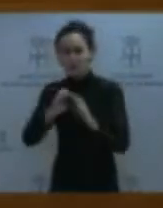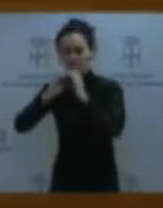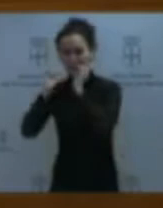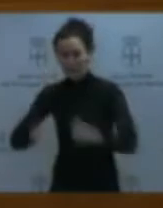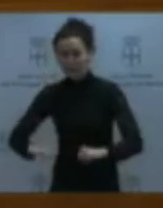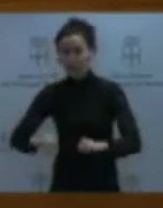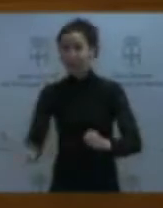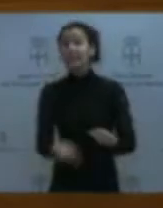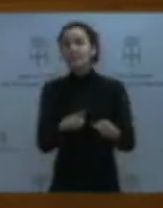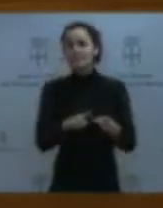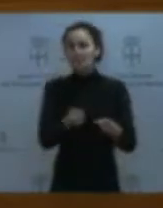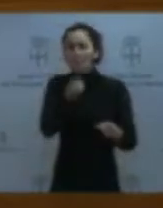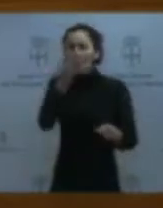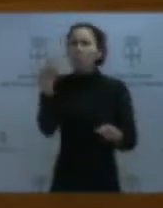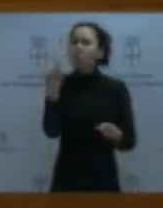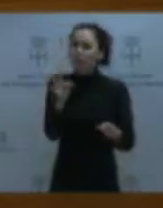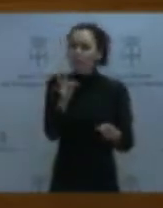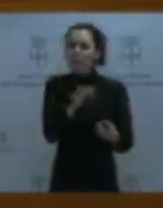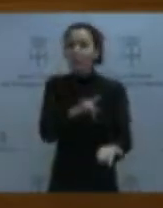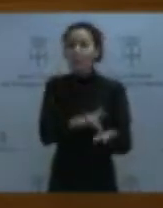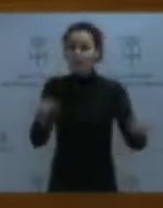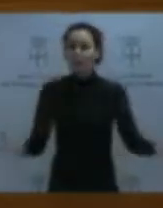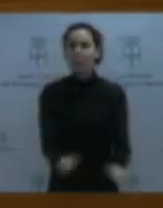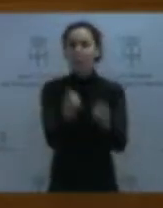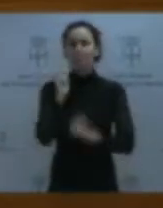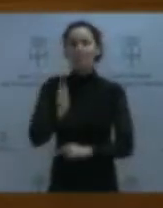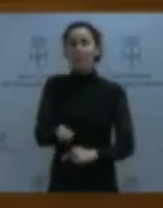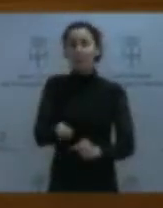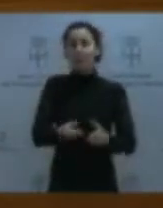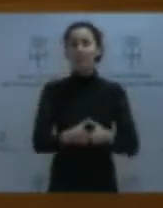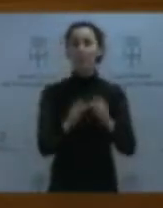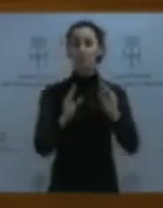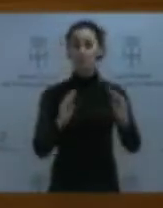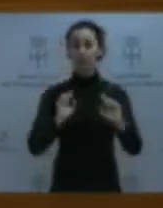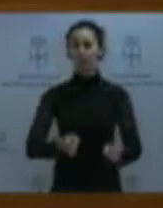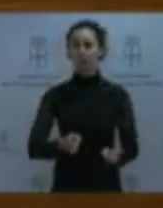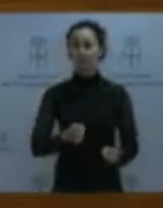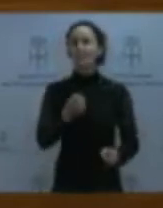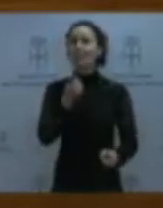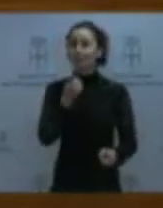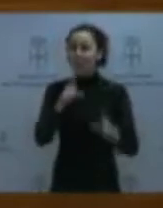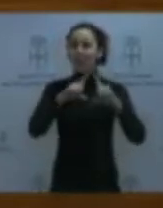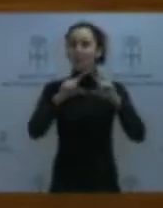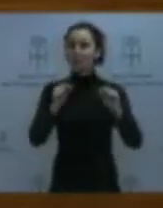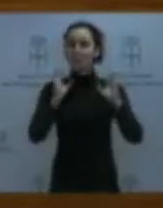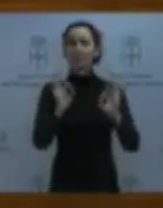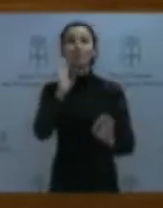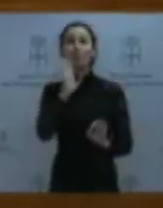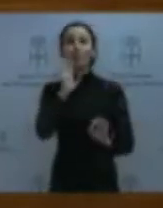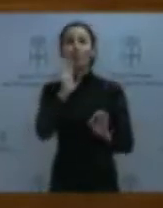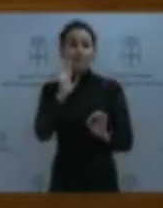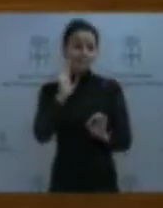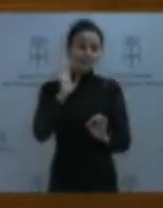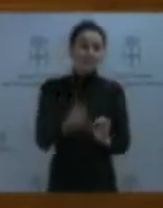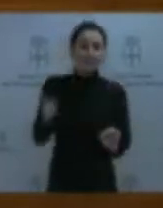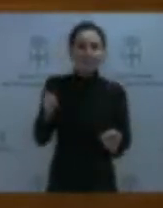una buena noticia que en el año de publicación de la sentencia del caso Marea, Asturias contase con una red anticorrupción que